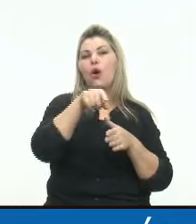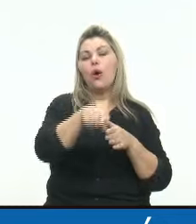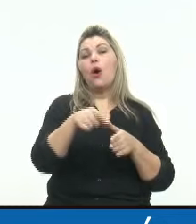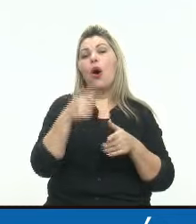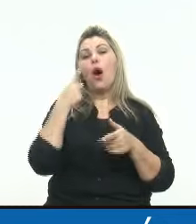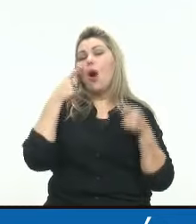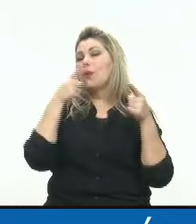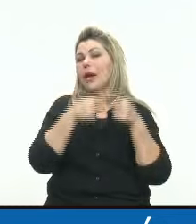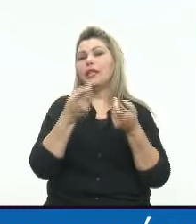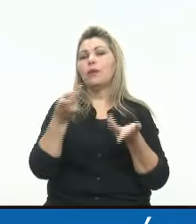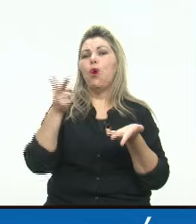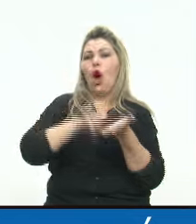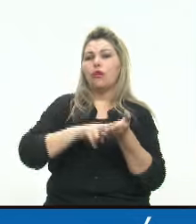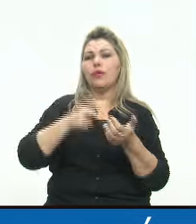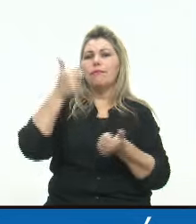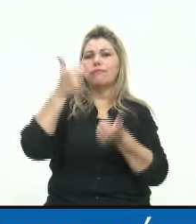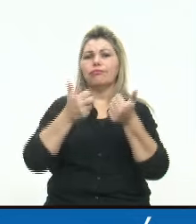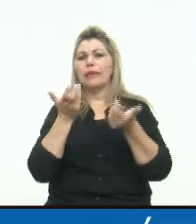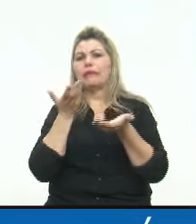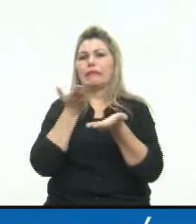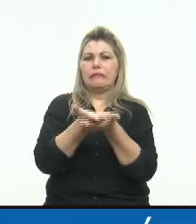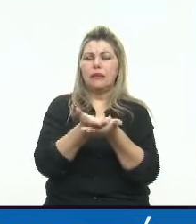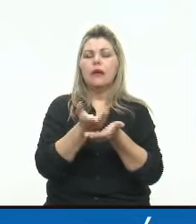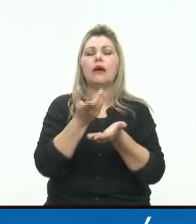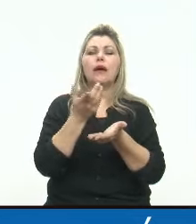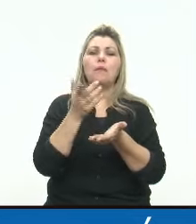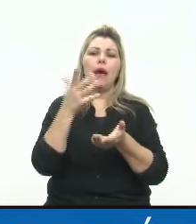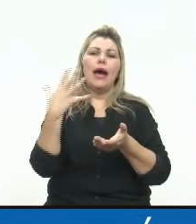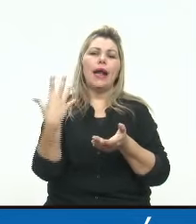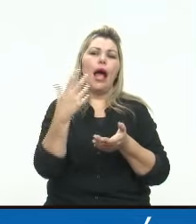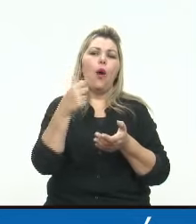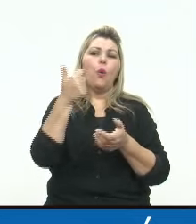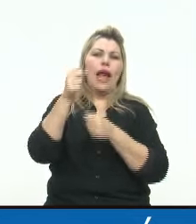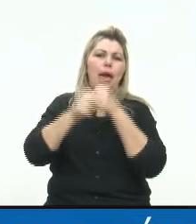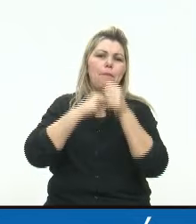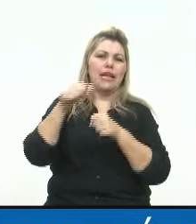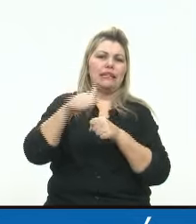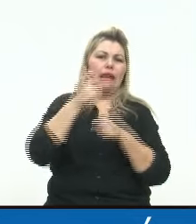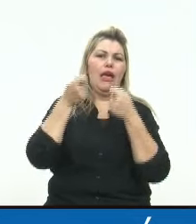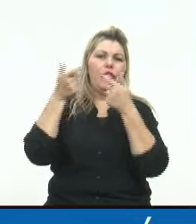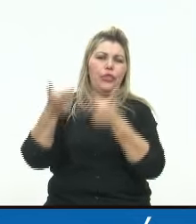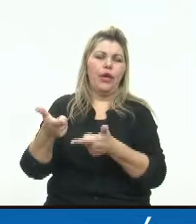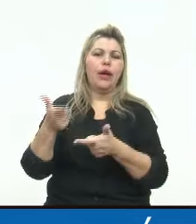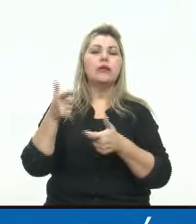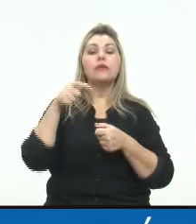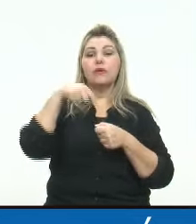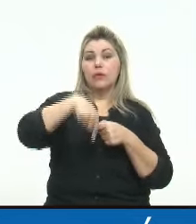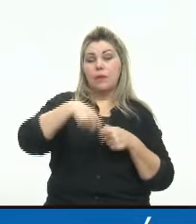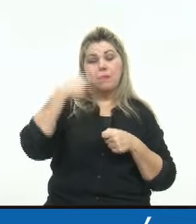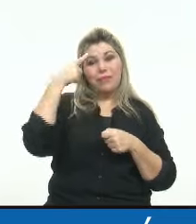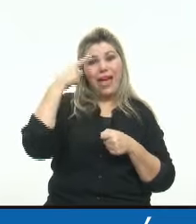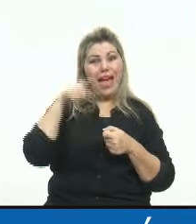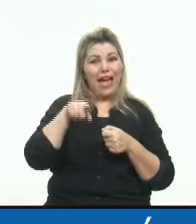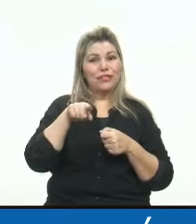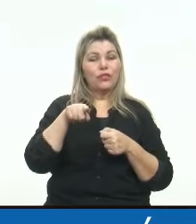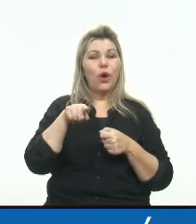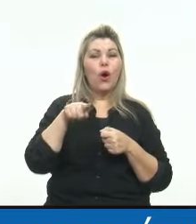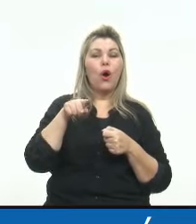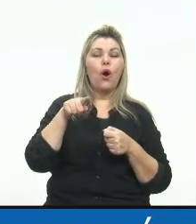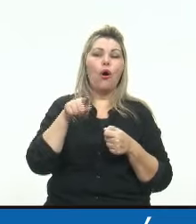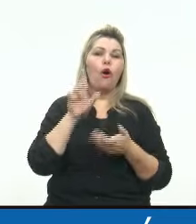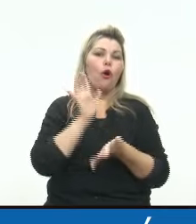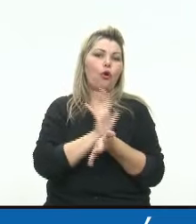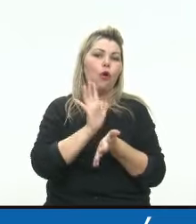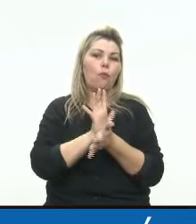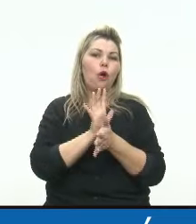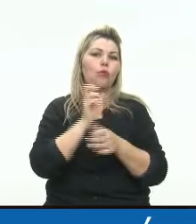tener una concesión, y lo que se está estableciendo en este momento, pensando en que estas son licitaciones y concesiones de largo plazo,